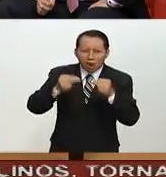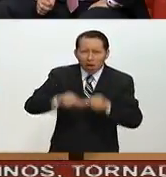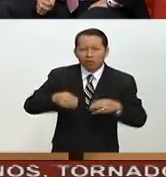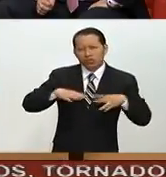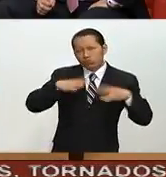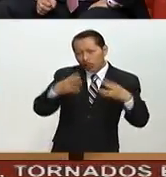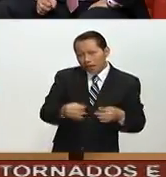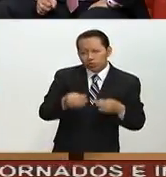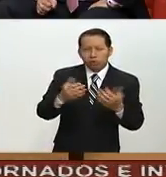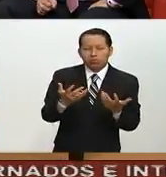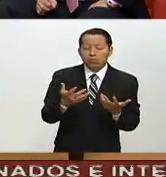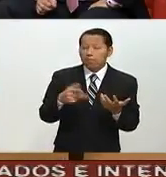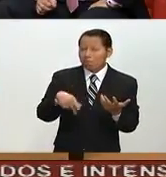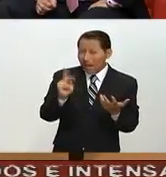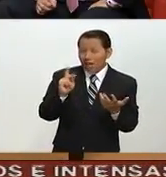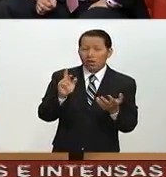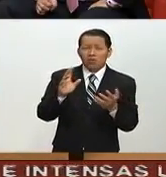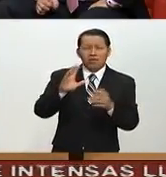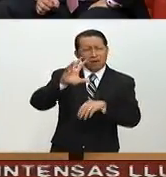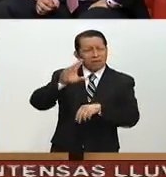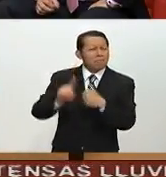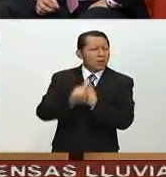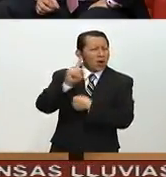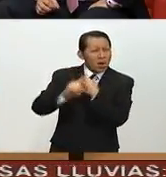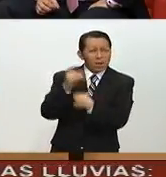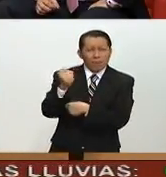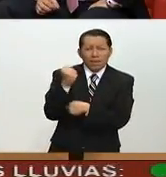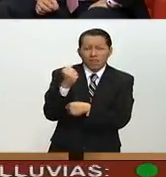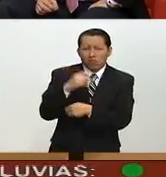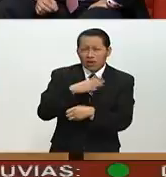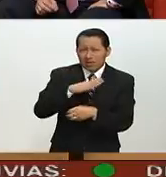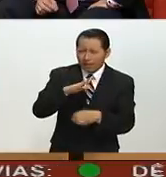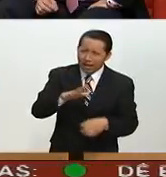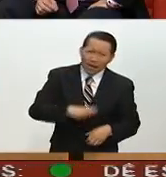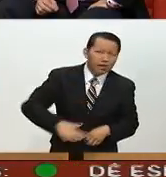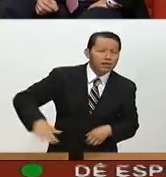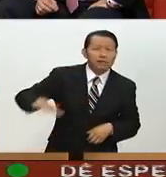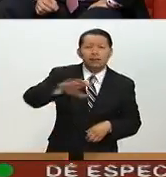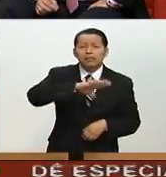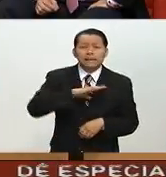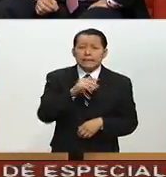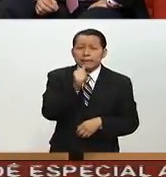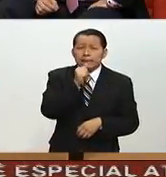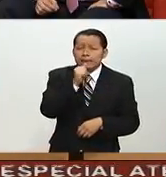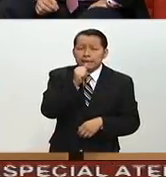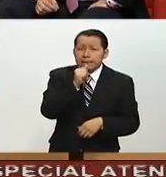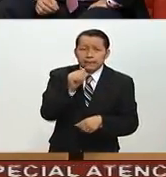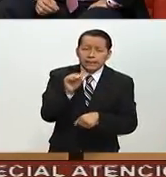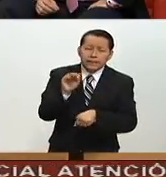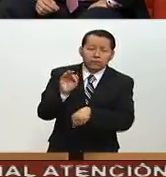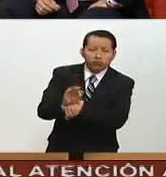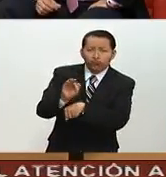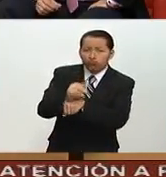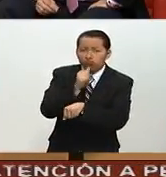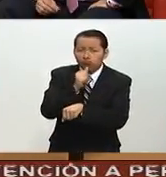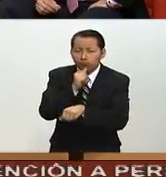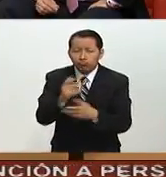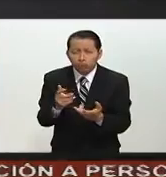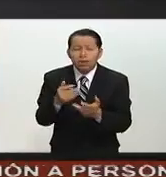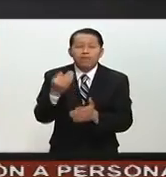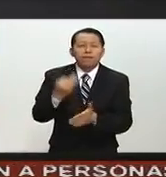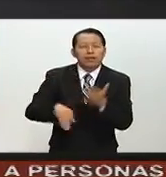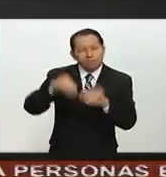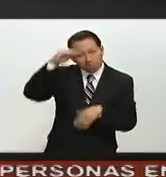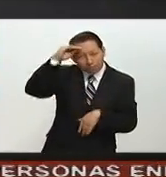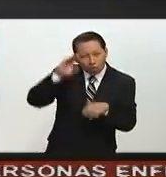fundaciones no han logrado resolver las grandes problemáticas que existen, siguen existiendo, siguen creciendo los grandes problemas. Entonces se piensa de qué